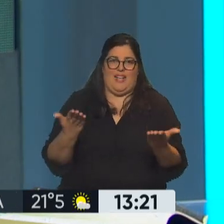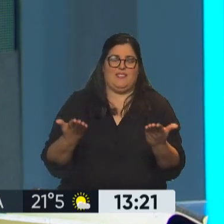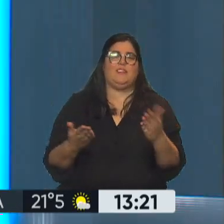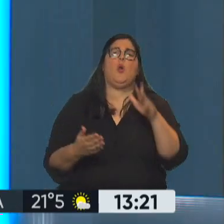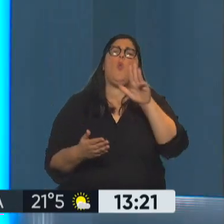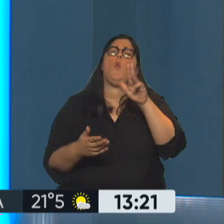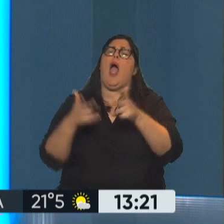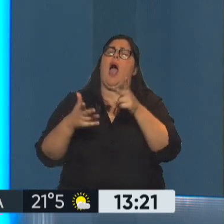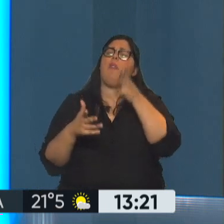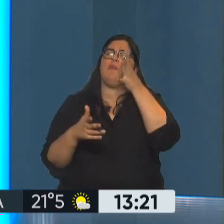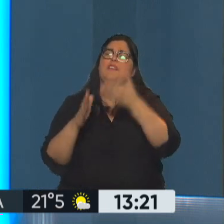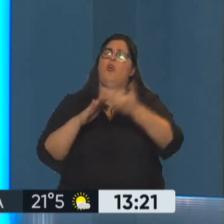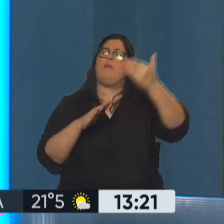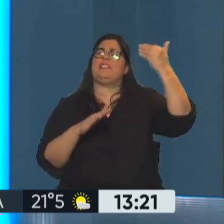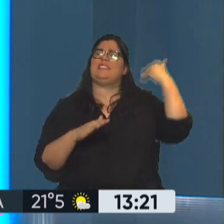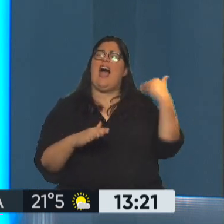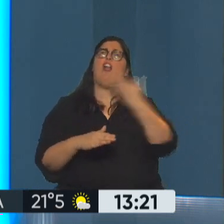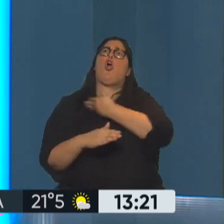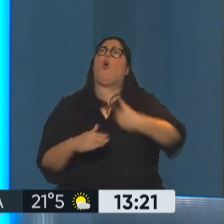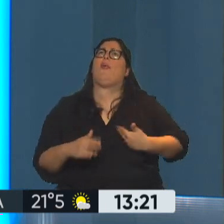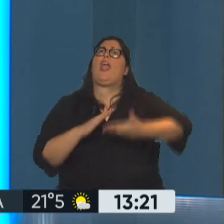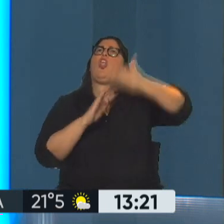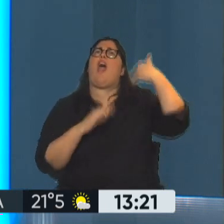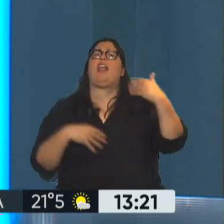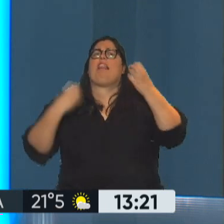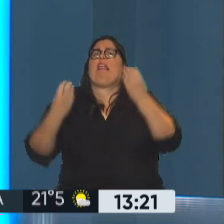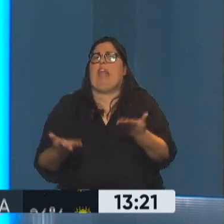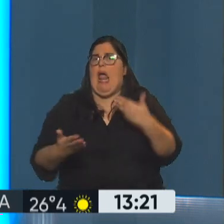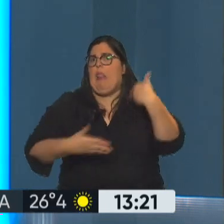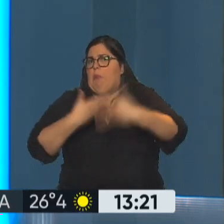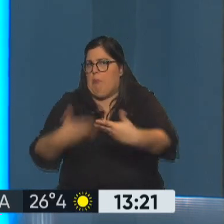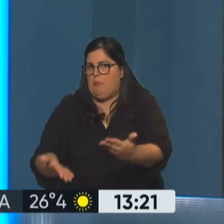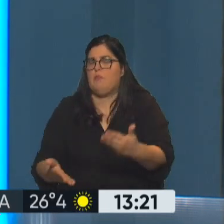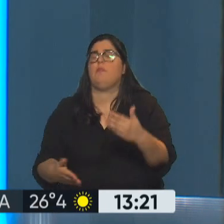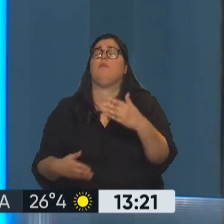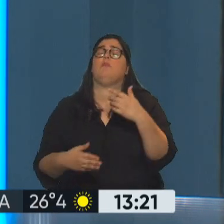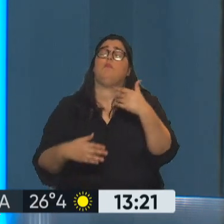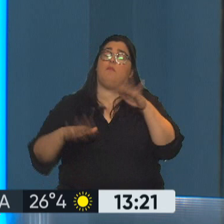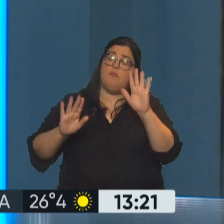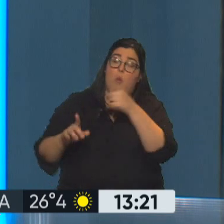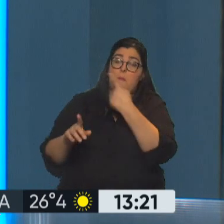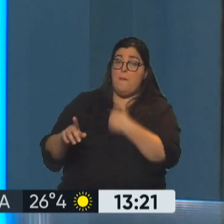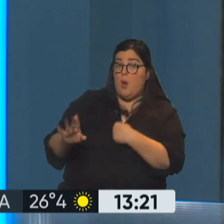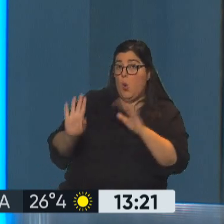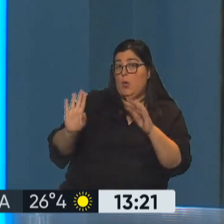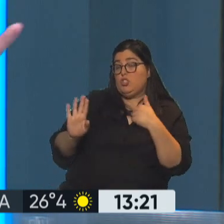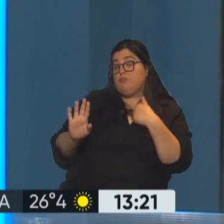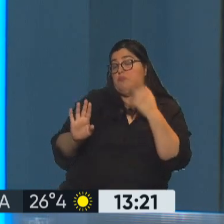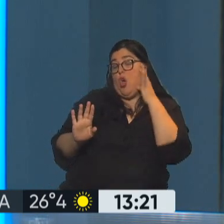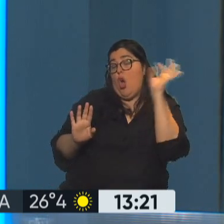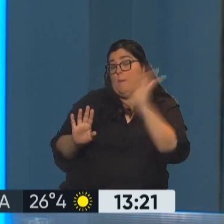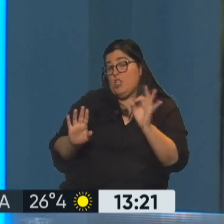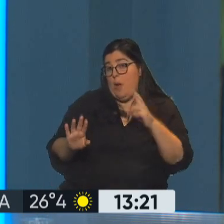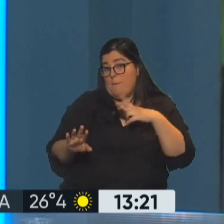pasado, habla cómo fue mi gobierno, y el mundo cambió. Ahora, yo sí creo, si vos me preguntás desde una opinión